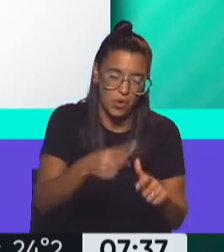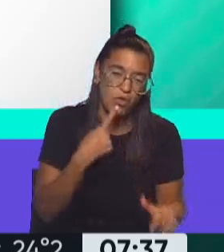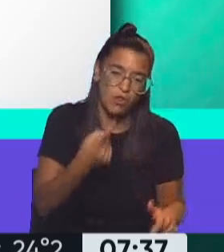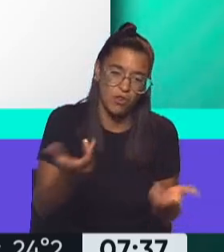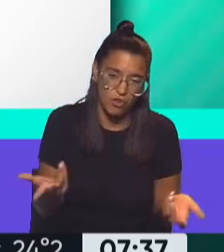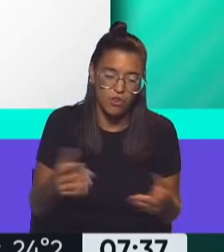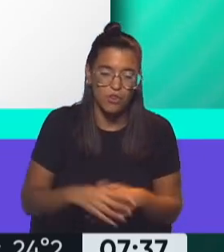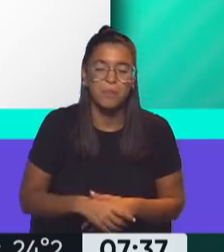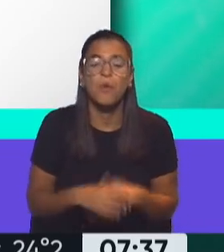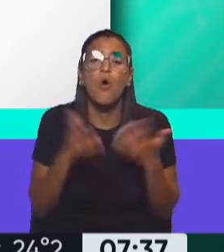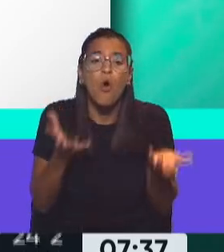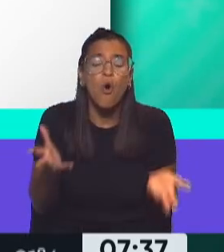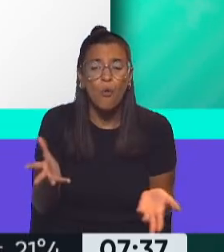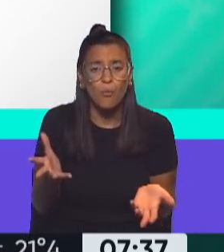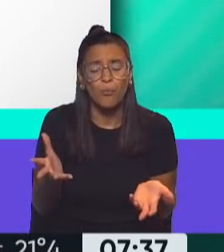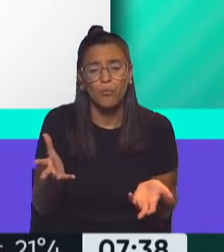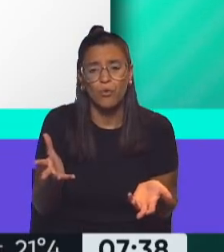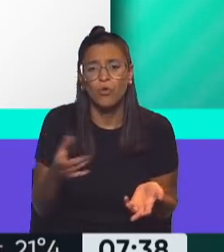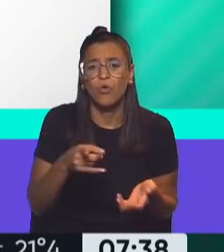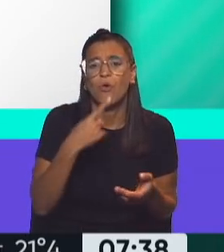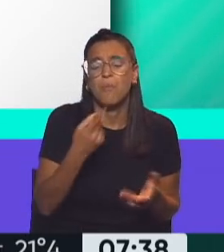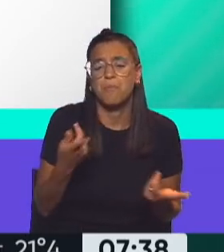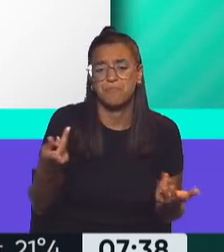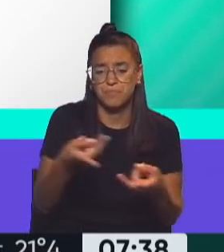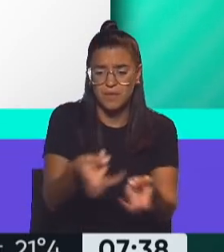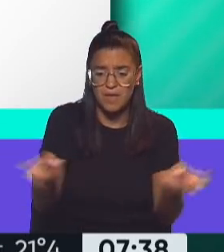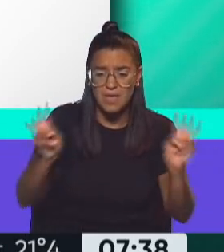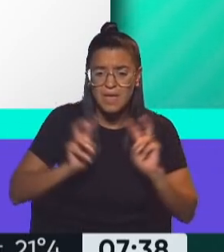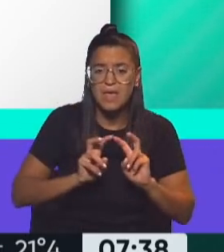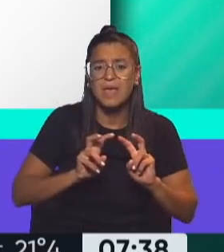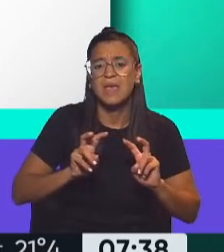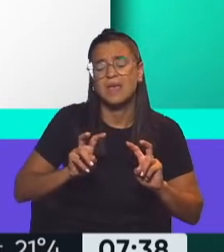beneficios obviamente que iban a obtener de esta mesa sindical, que era